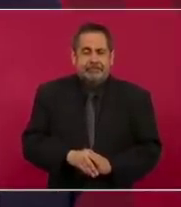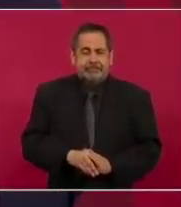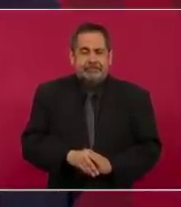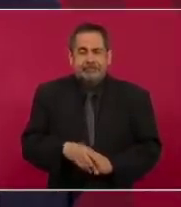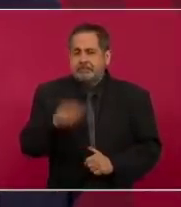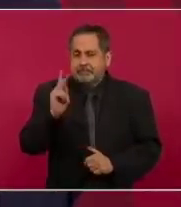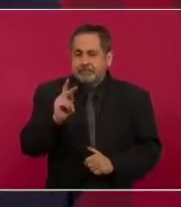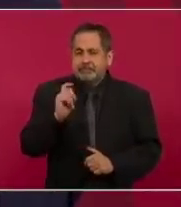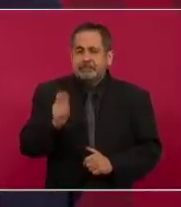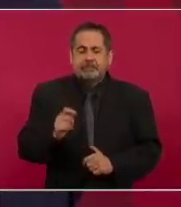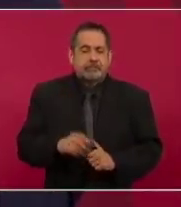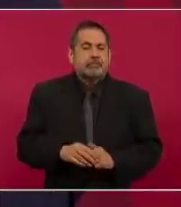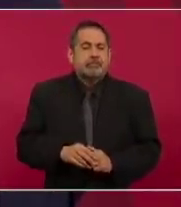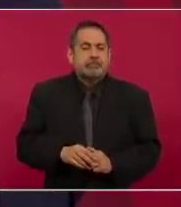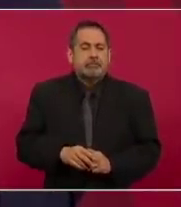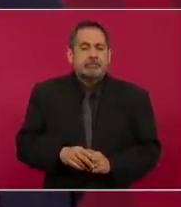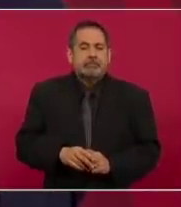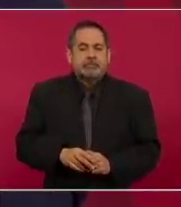Pero